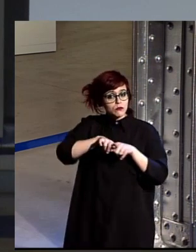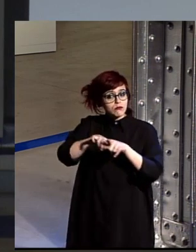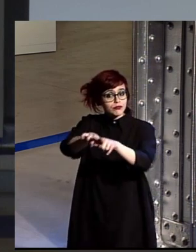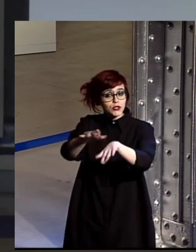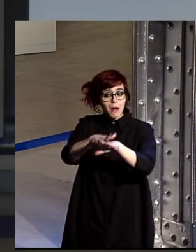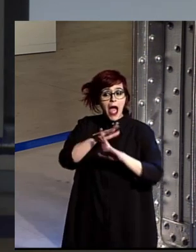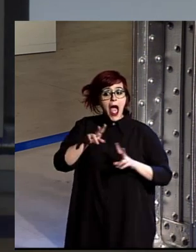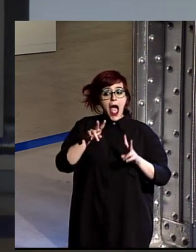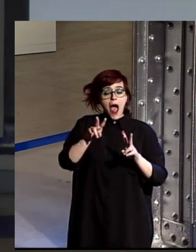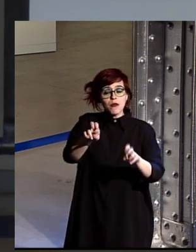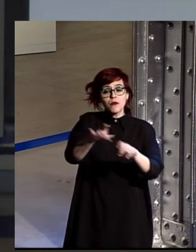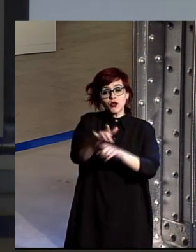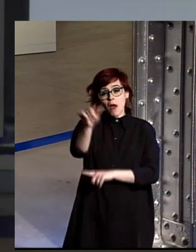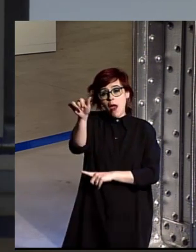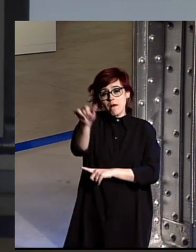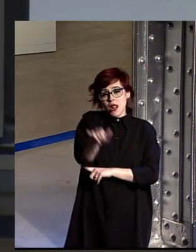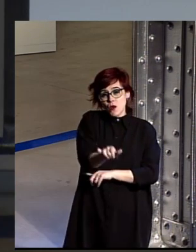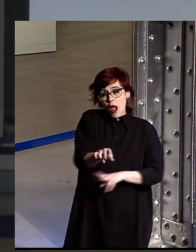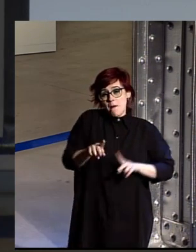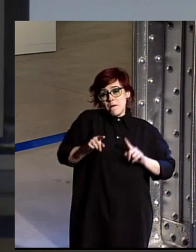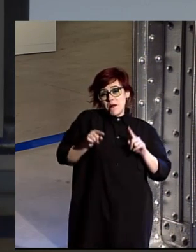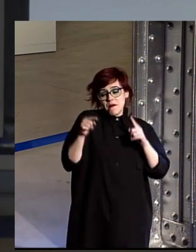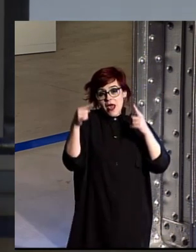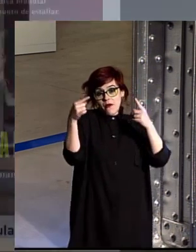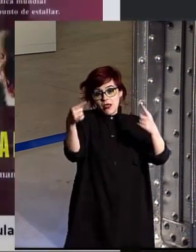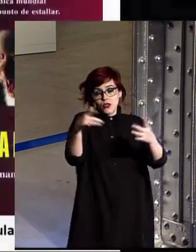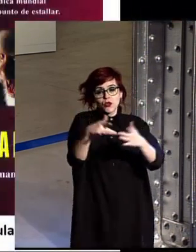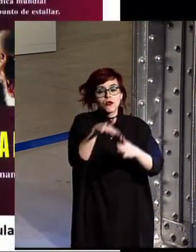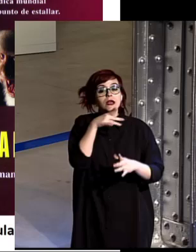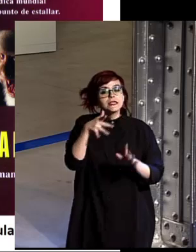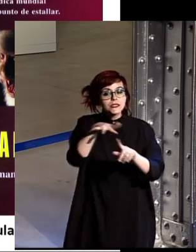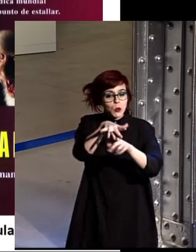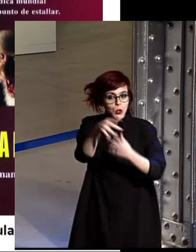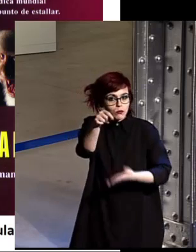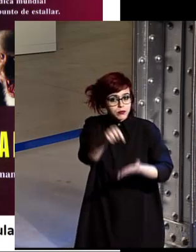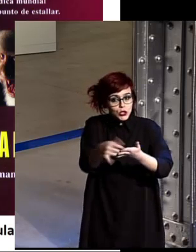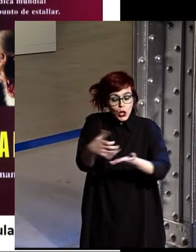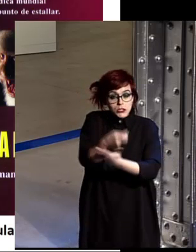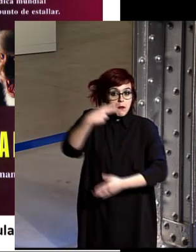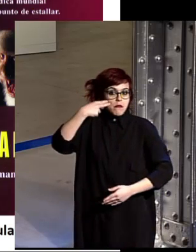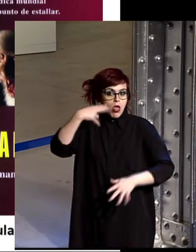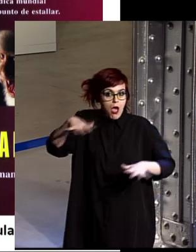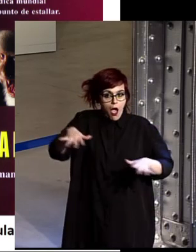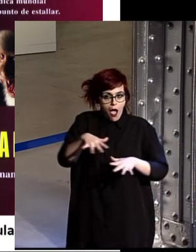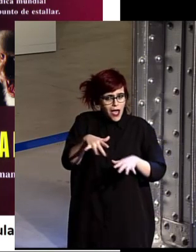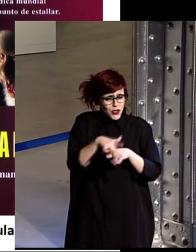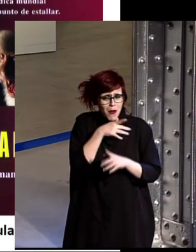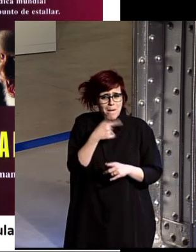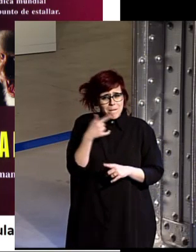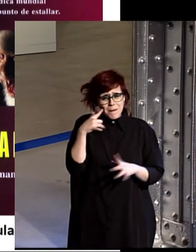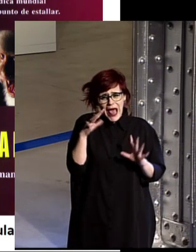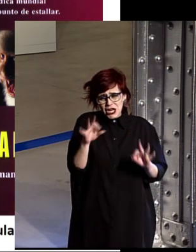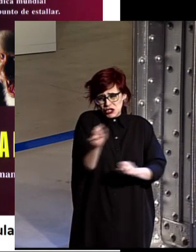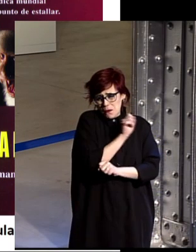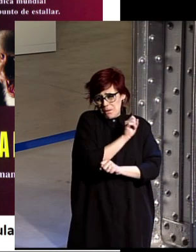era esto, la primera película que salió donde todo el mundo... Este fue el momento en el que todos tuvimos muchísimo miedo porque había un virus que era el más peligroso de